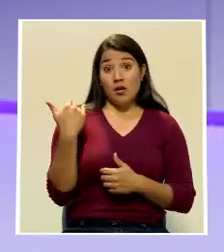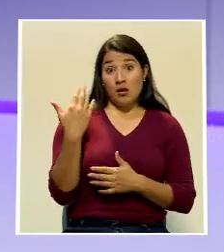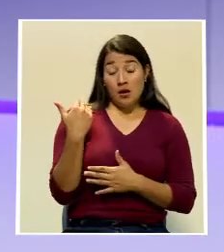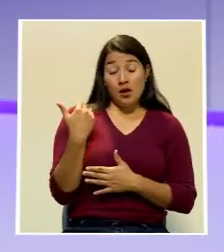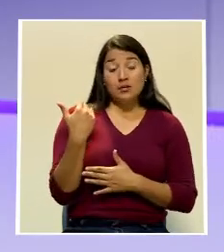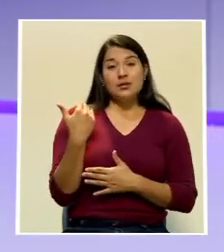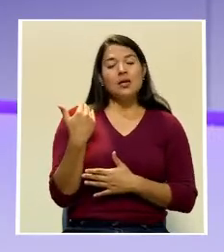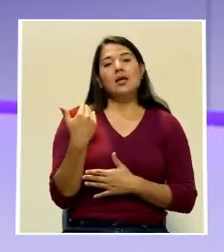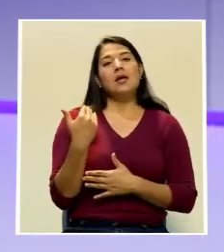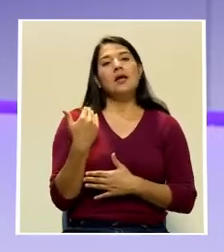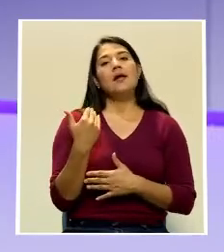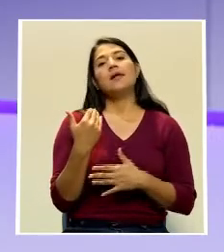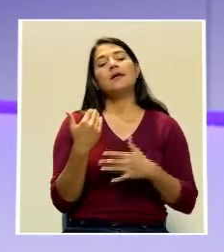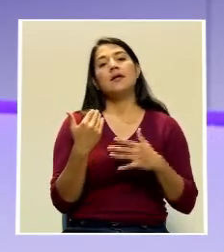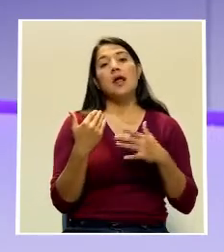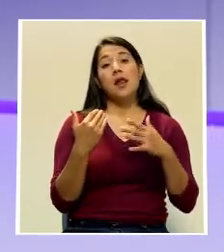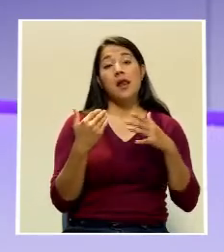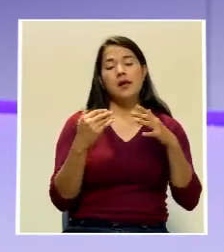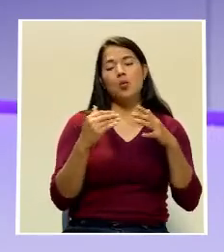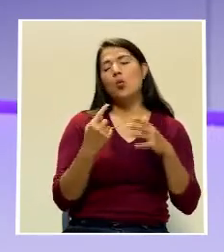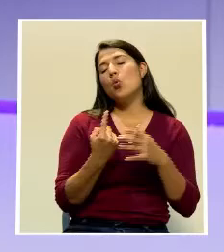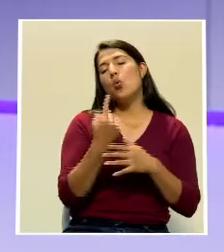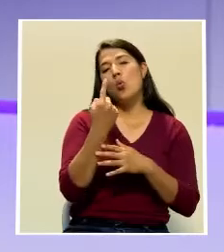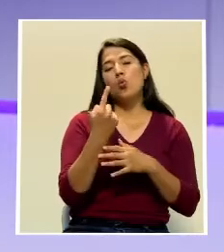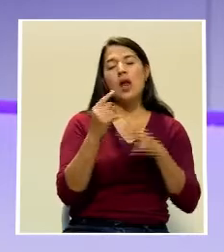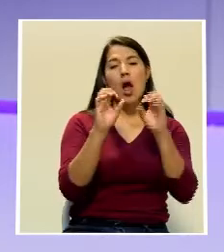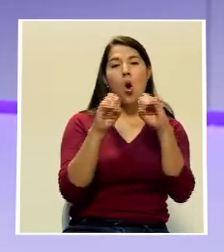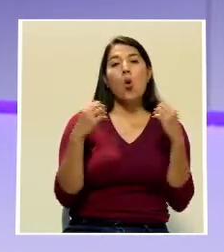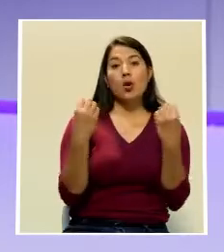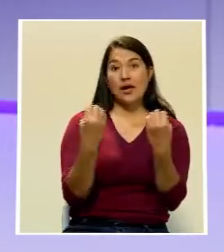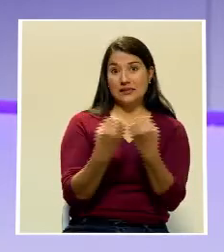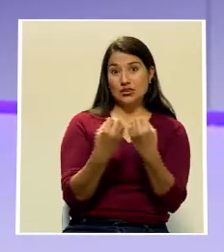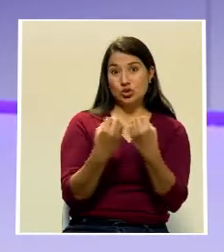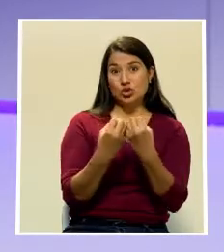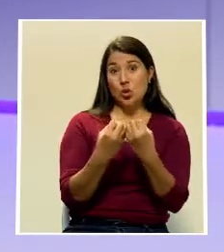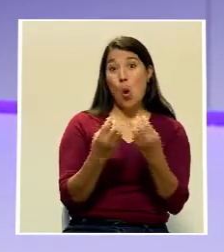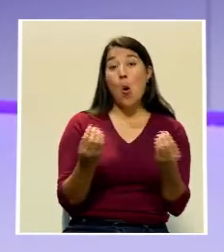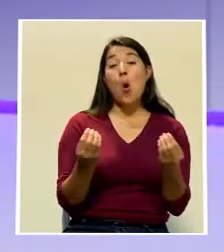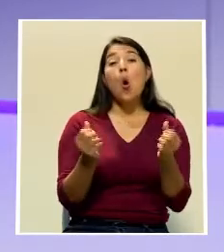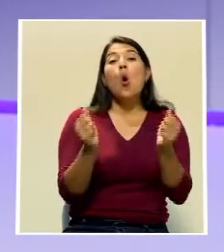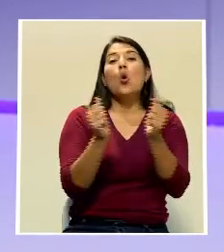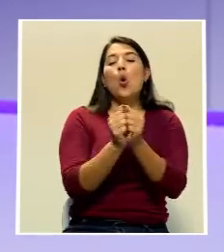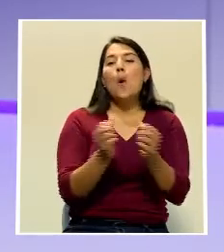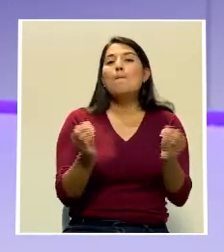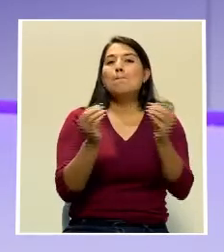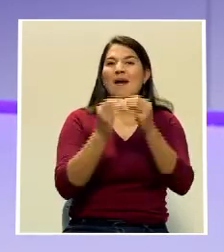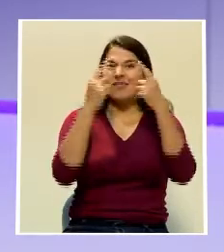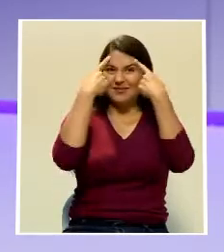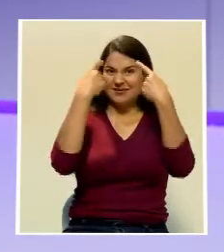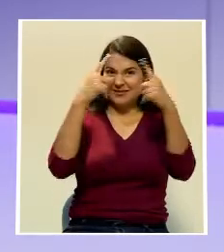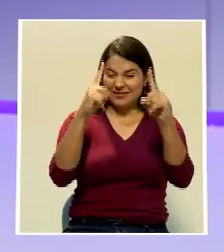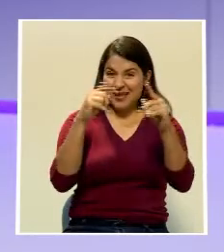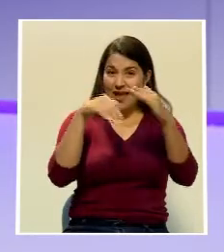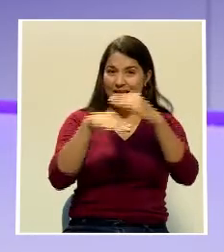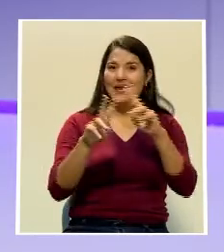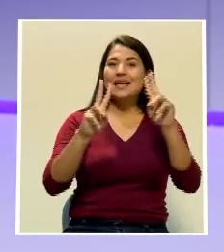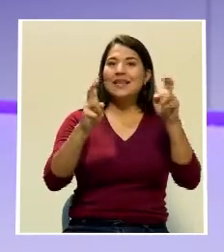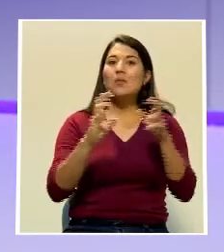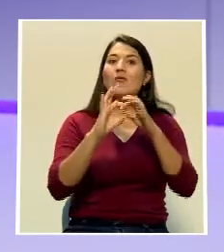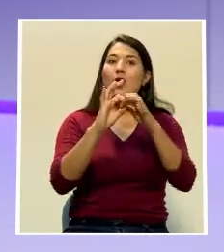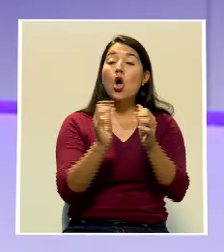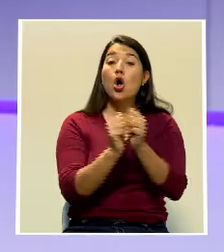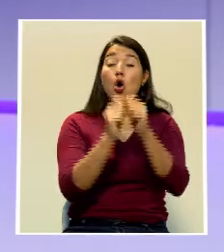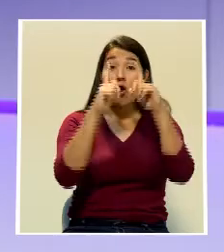Recientemente el World Press Photo, una de las organizaciones más prestigiosas en el tema y que organiza uno de